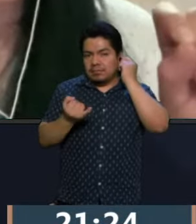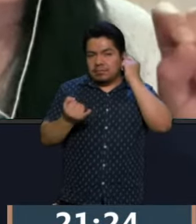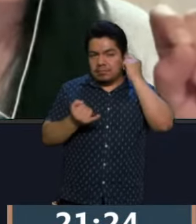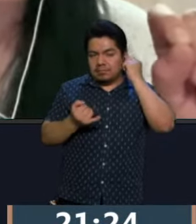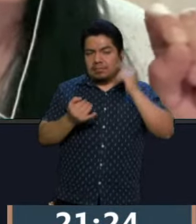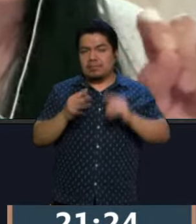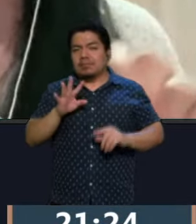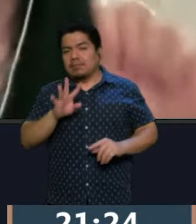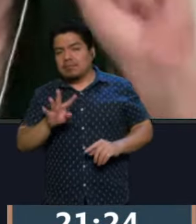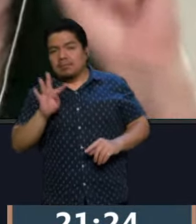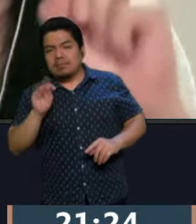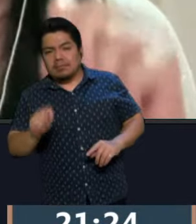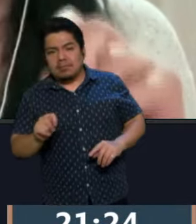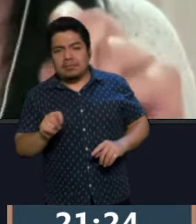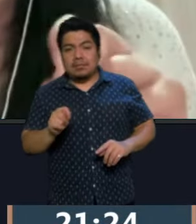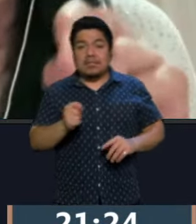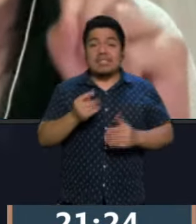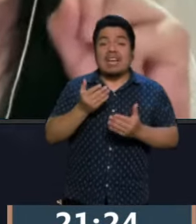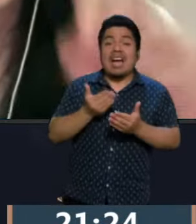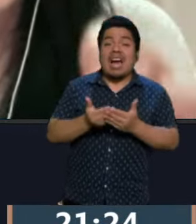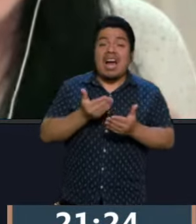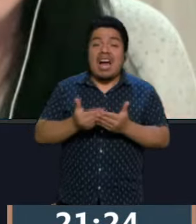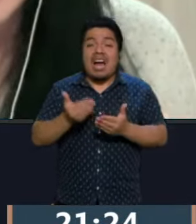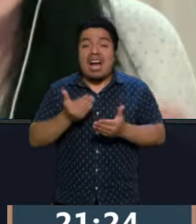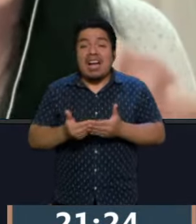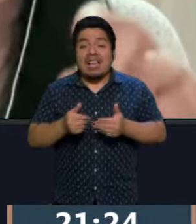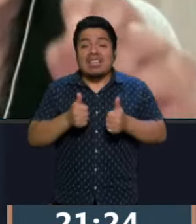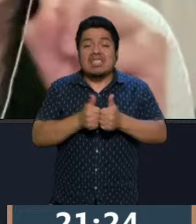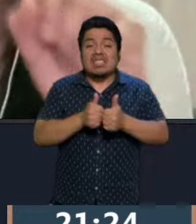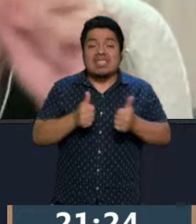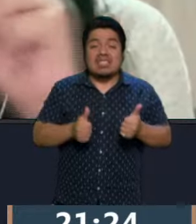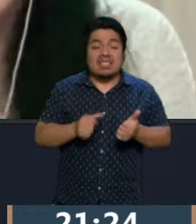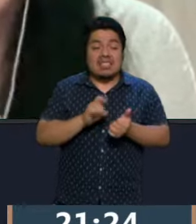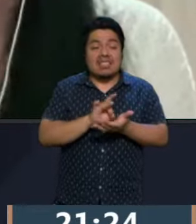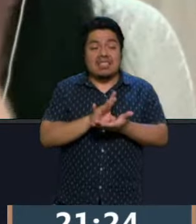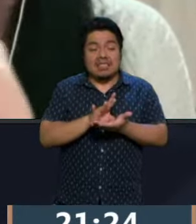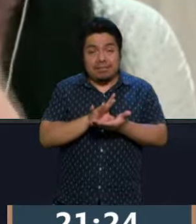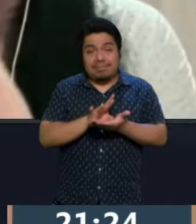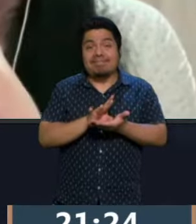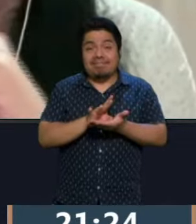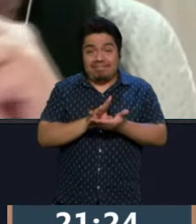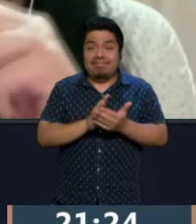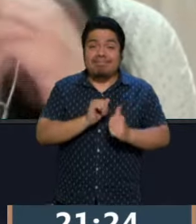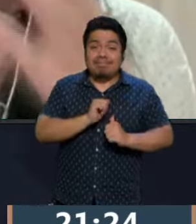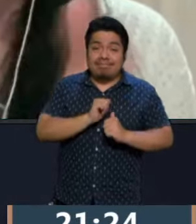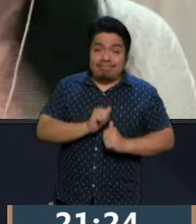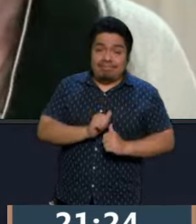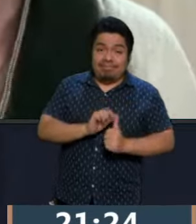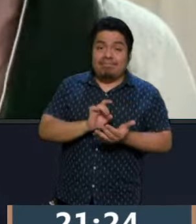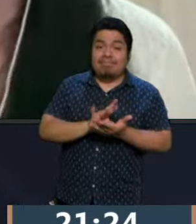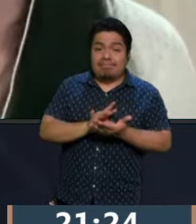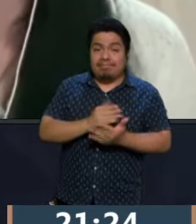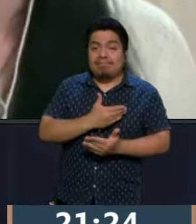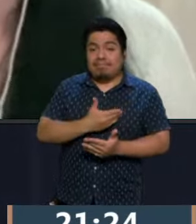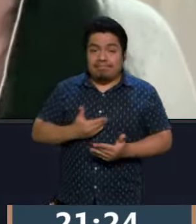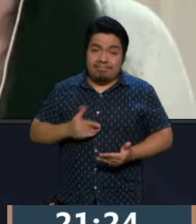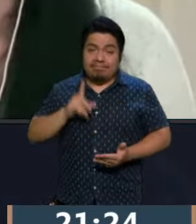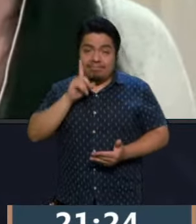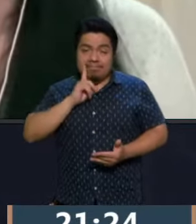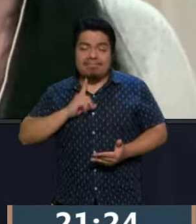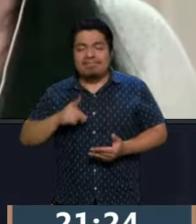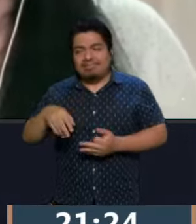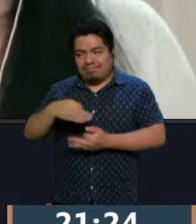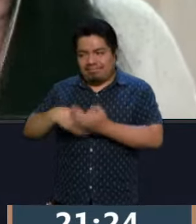con la Cuarta Transformación, estarían exigiendo la Sin separación duda. de su cargo como pues presidenta de esta